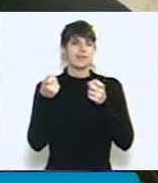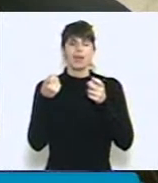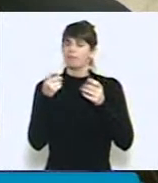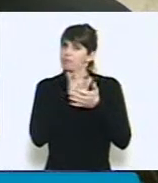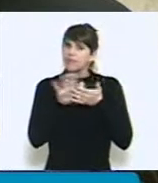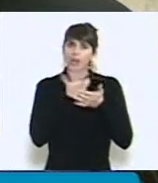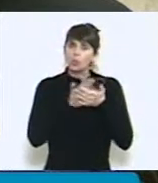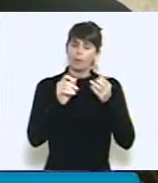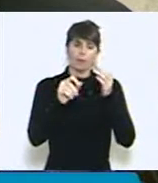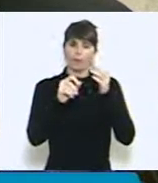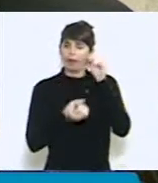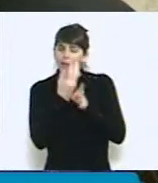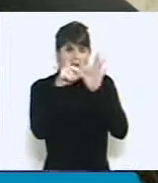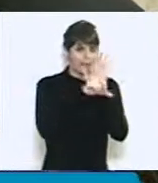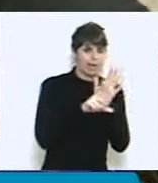regulaciones estatales.